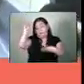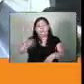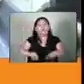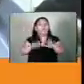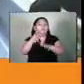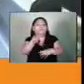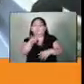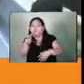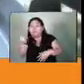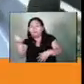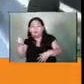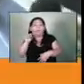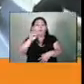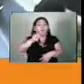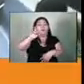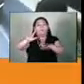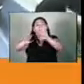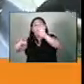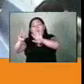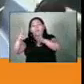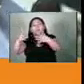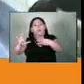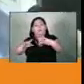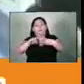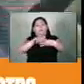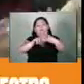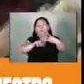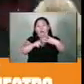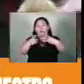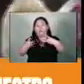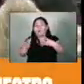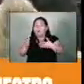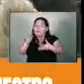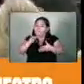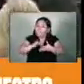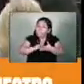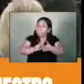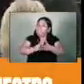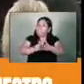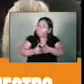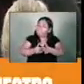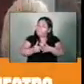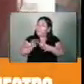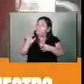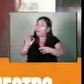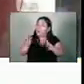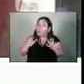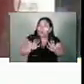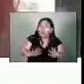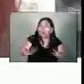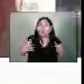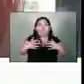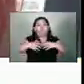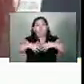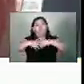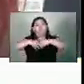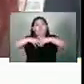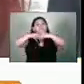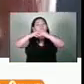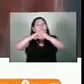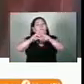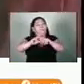437, han comenzado a reponerse y a regresar poco a poco a la normalidad, pero